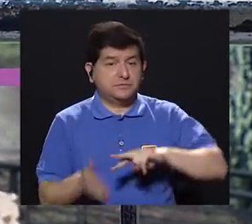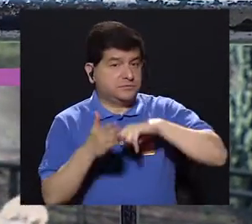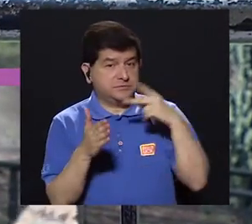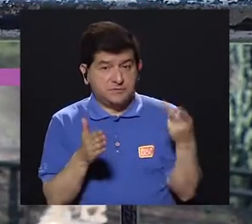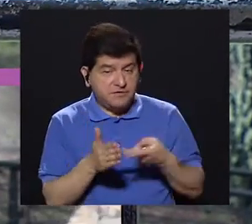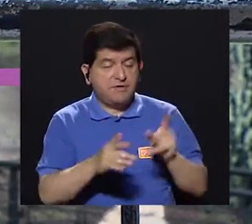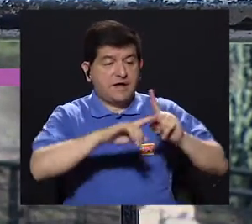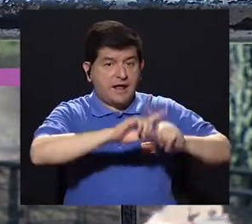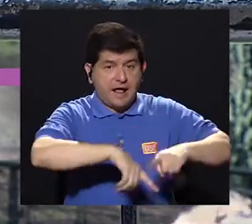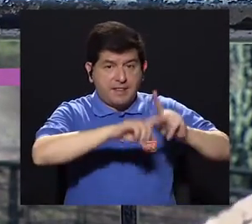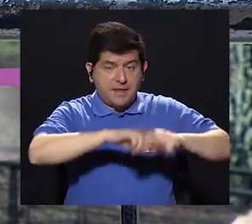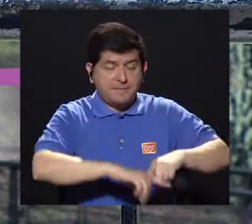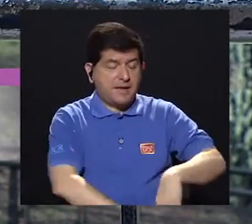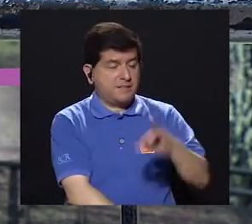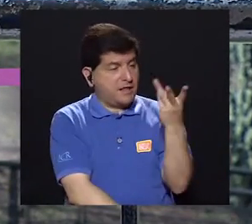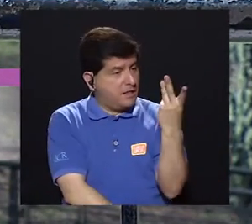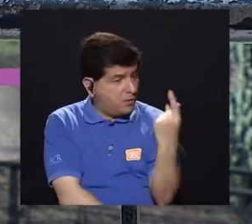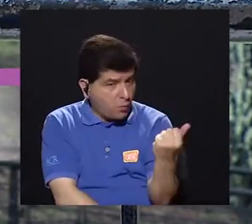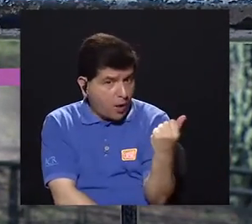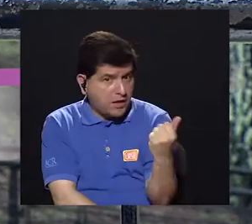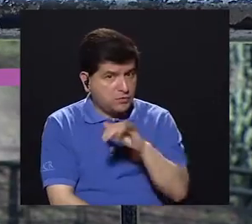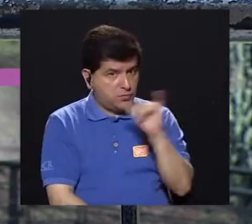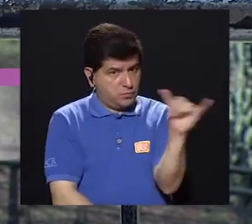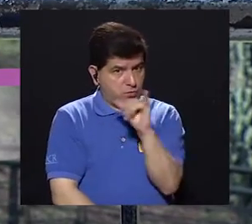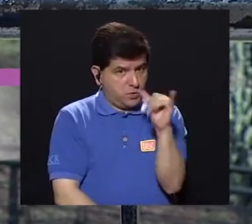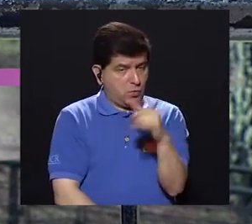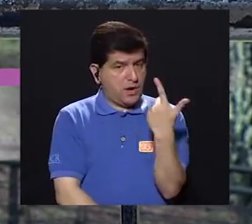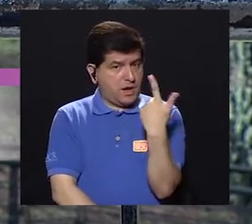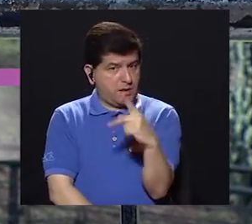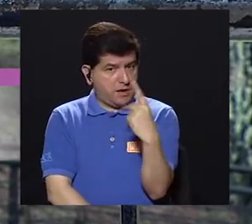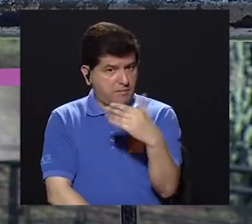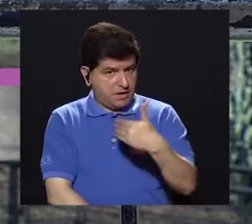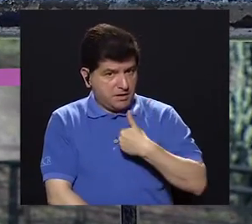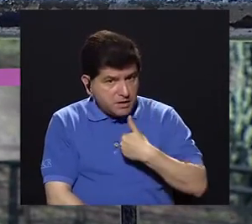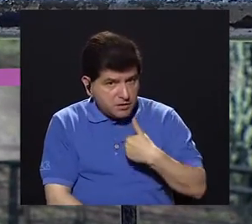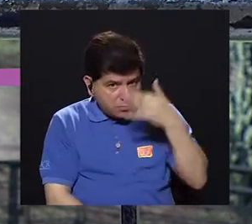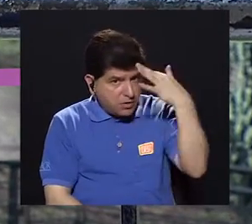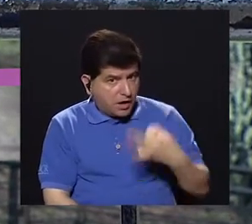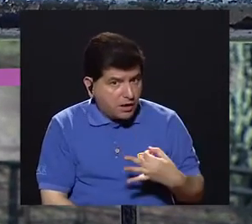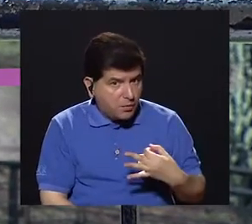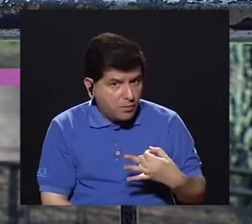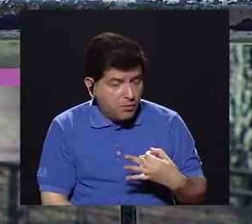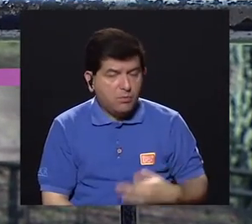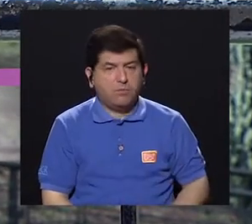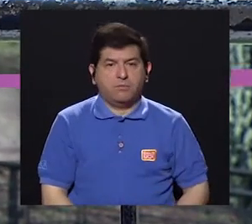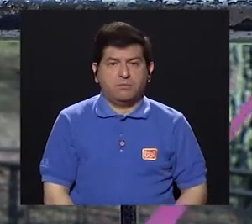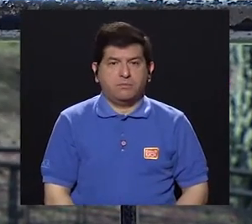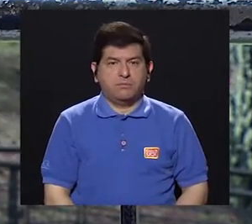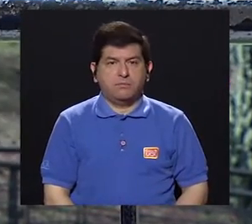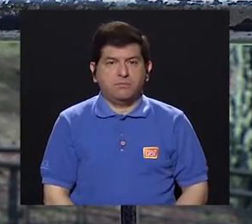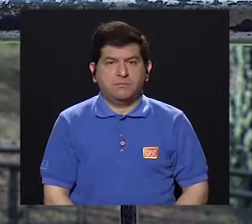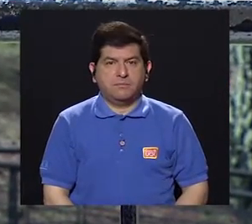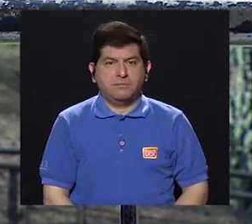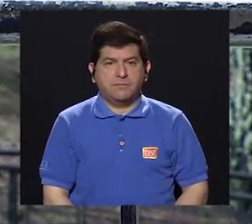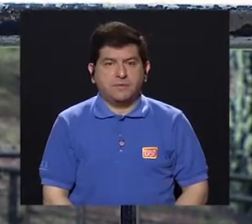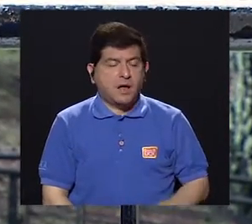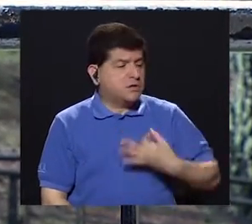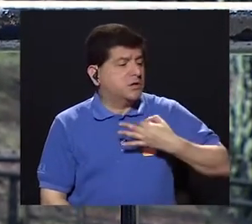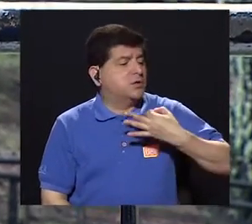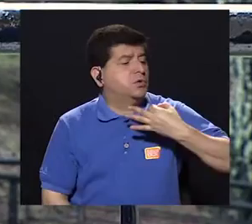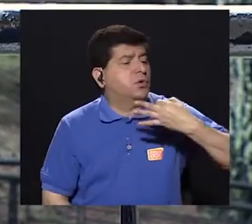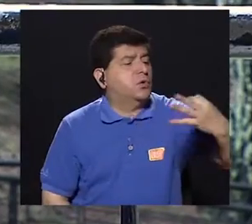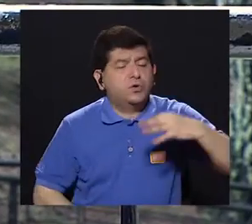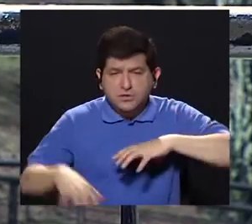que, pues, dependiendo de la dosis, así van a ser los riesgos, me imagino. Que, o sea, en